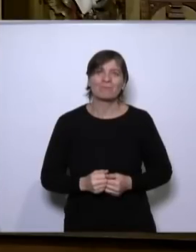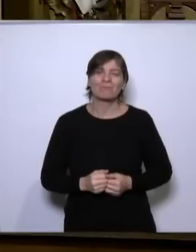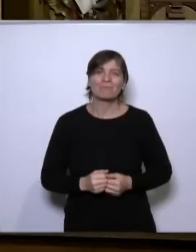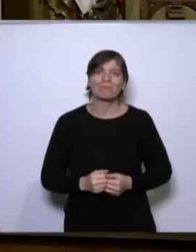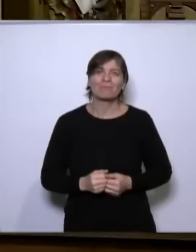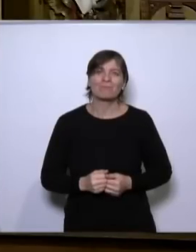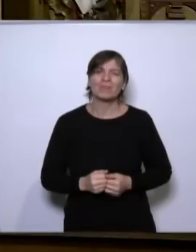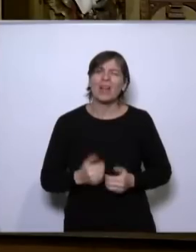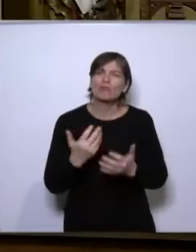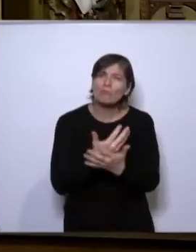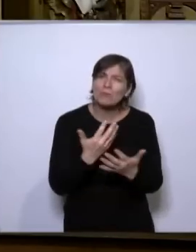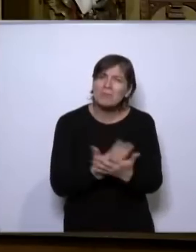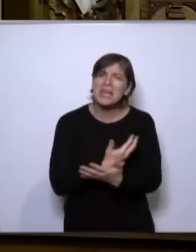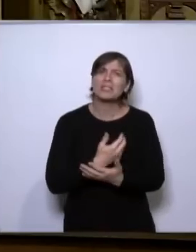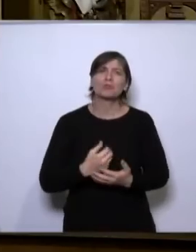El martirio,